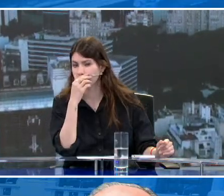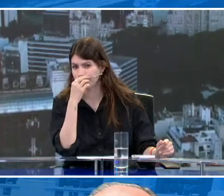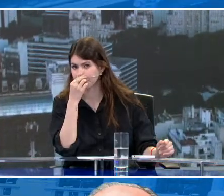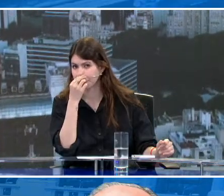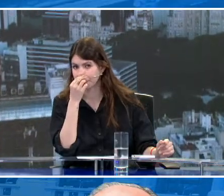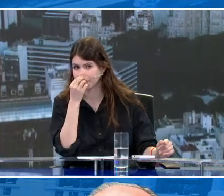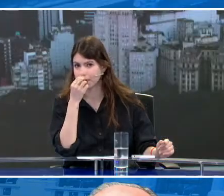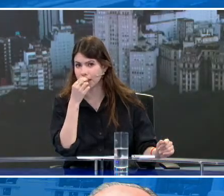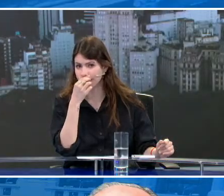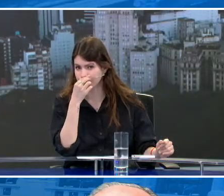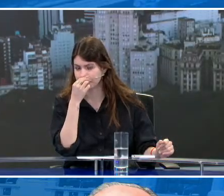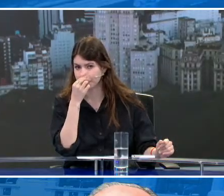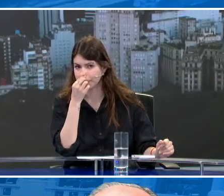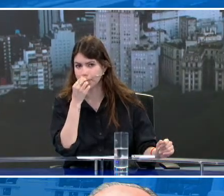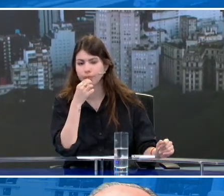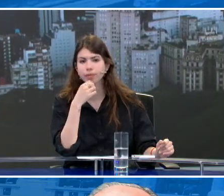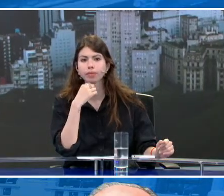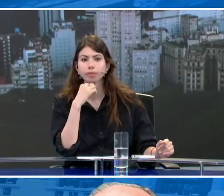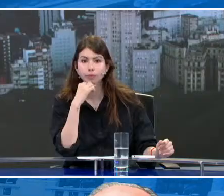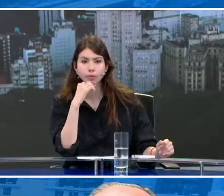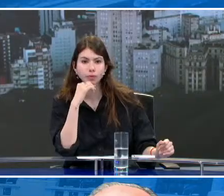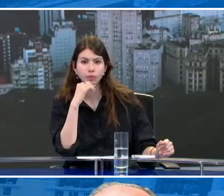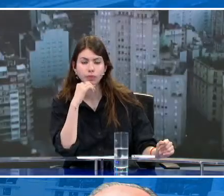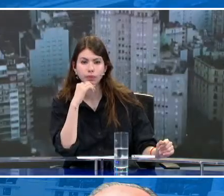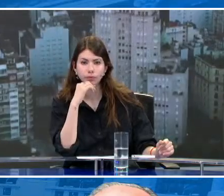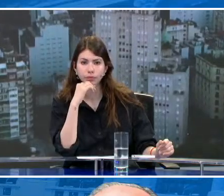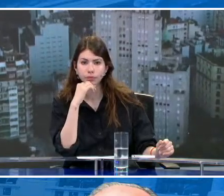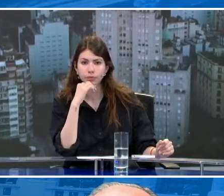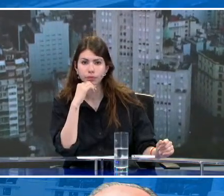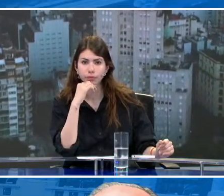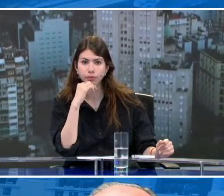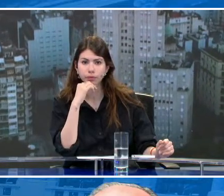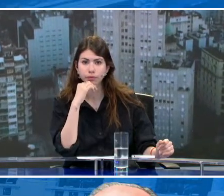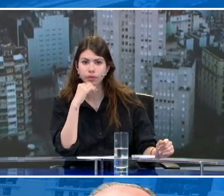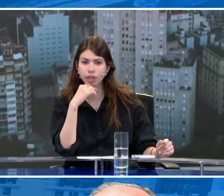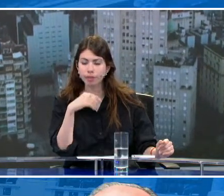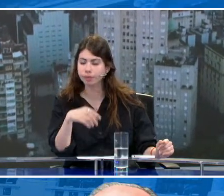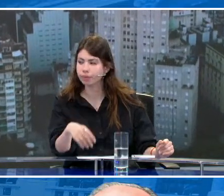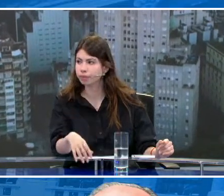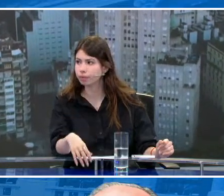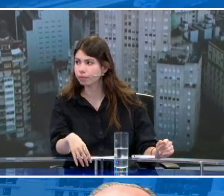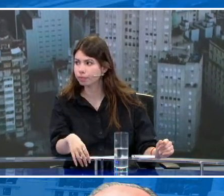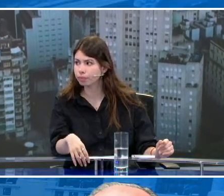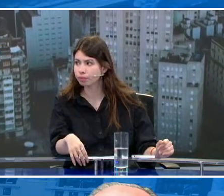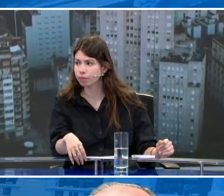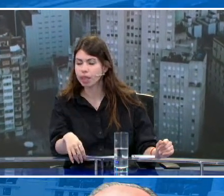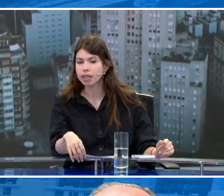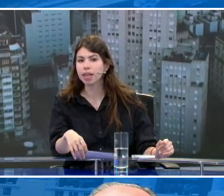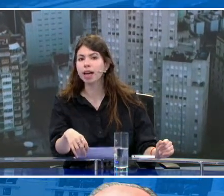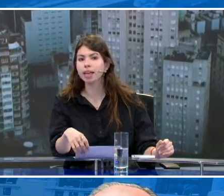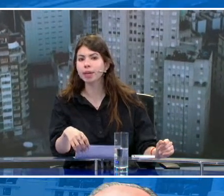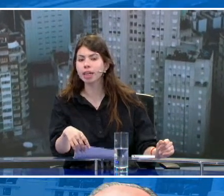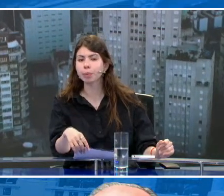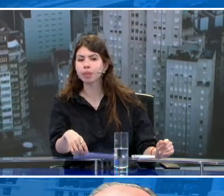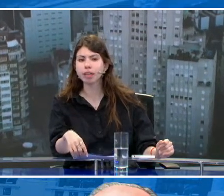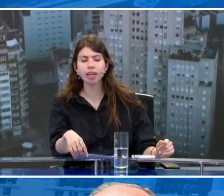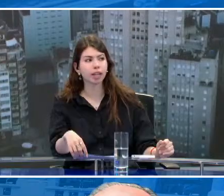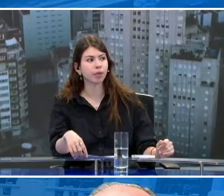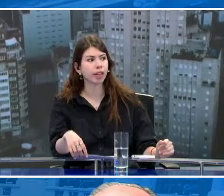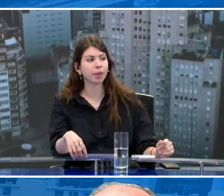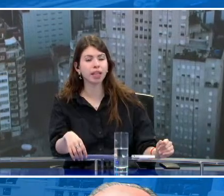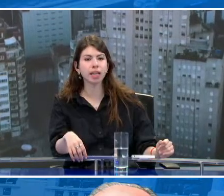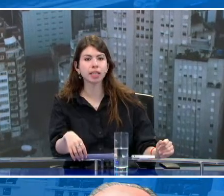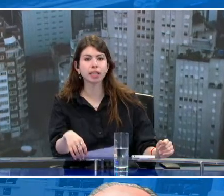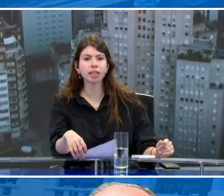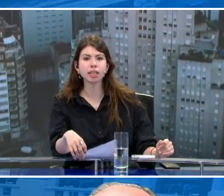resuelto por Sturzenegger, ¿no? Que no era un gremio, era la Cámara Argentina de Comercio, ¿no? Así que, señora. Sí, hay que ver qué responde el